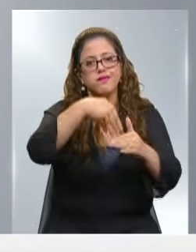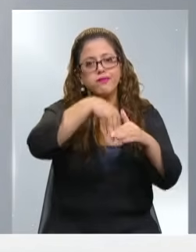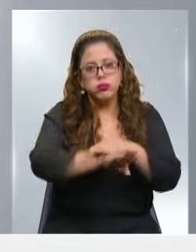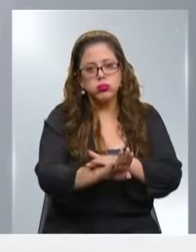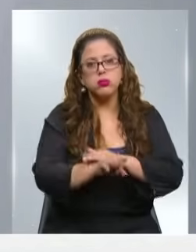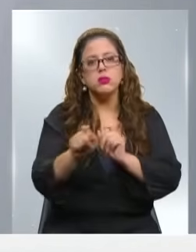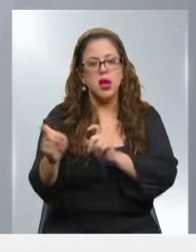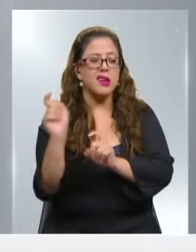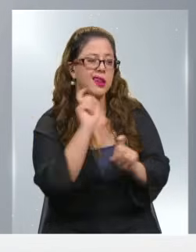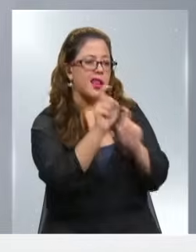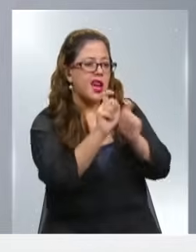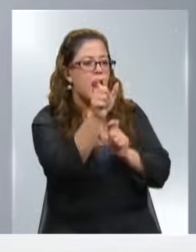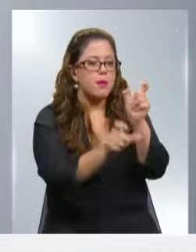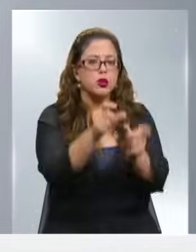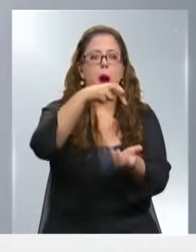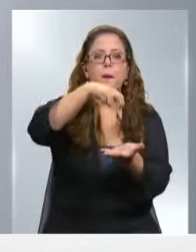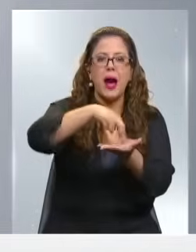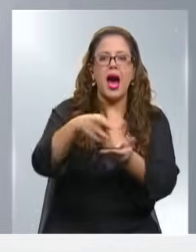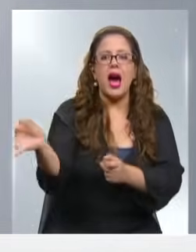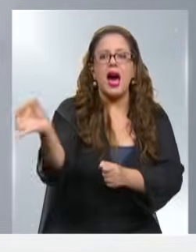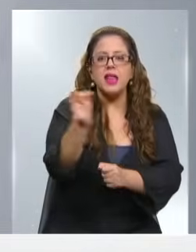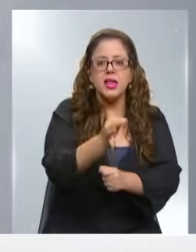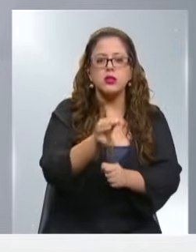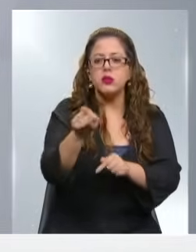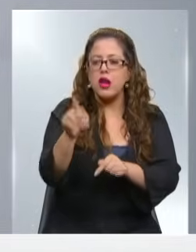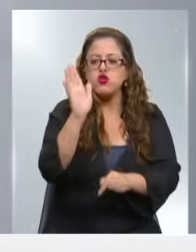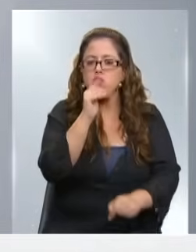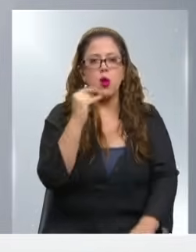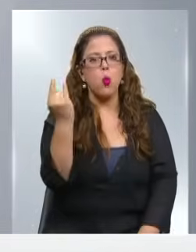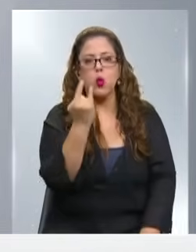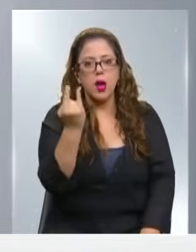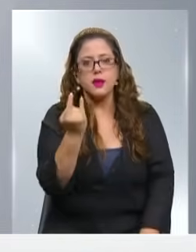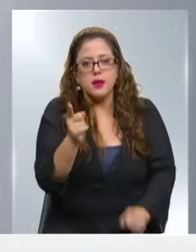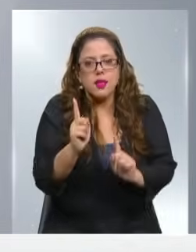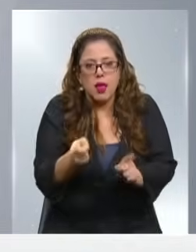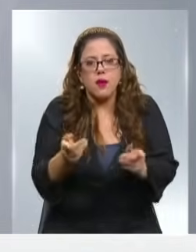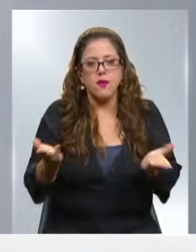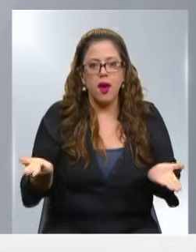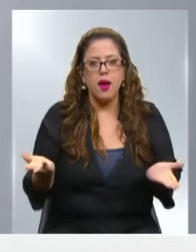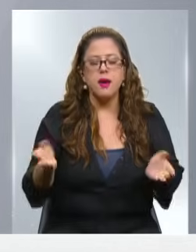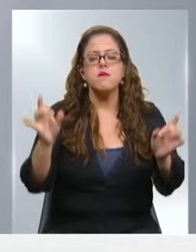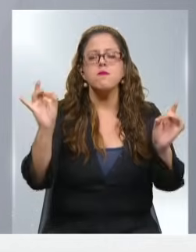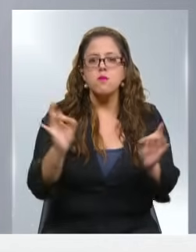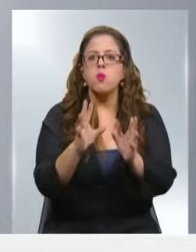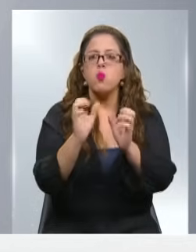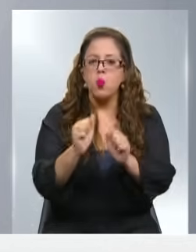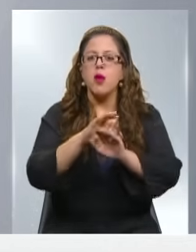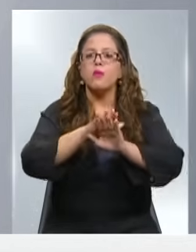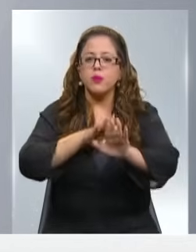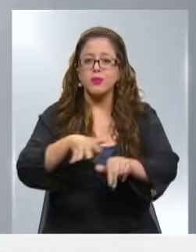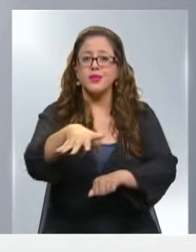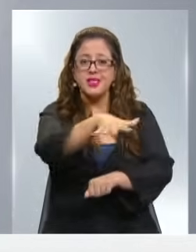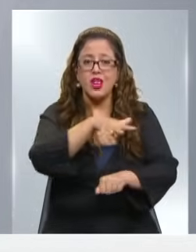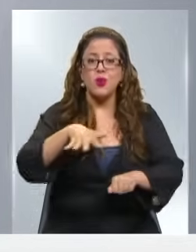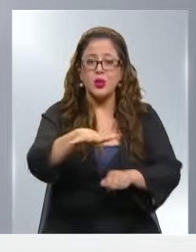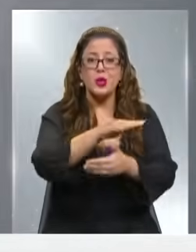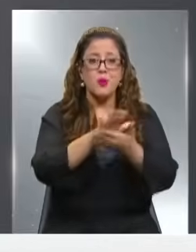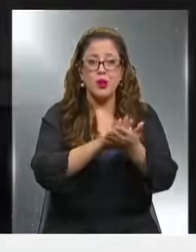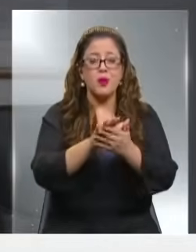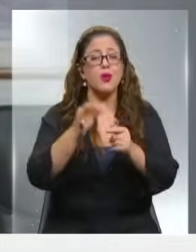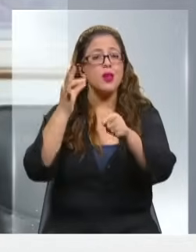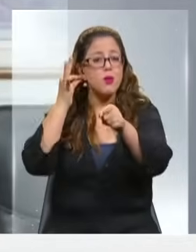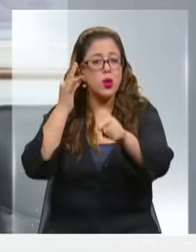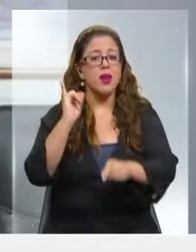propios parlamentarios, quienes aseguran no se ha dado la urgencia que debe tener y que podrían evitar situaciones como el funeral de la